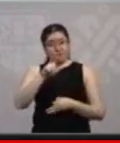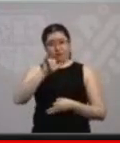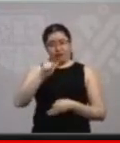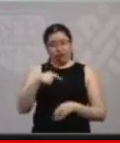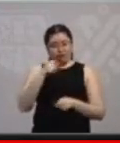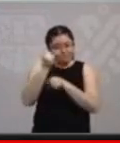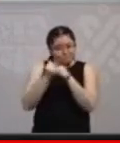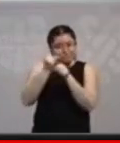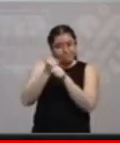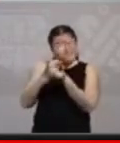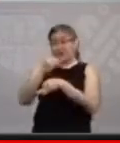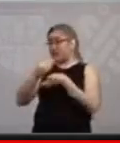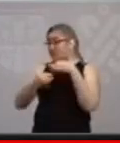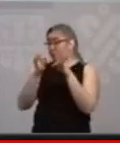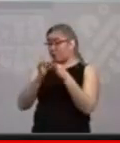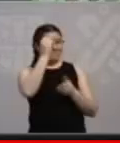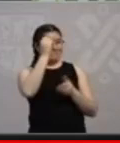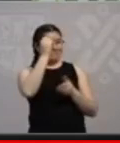llegar a las últimas consecuencias.